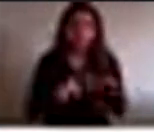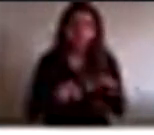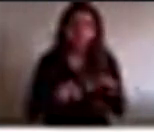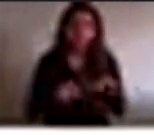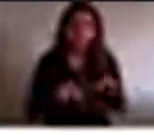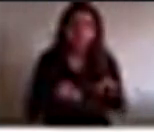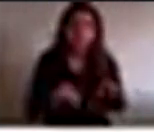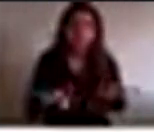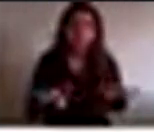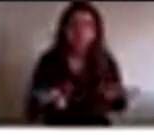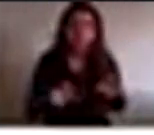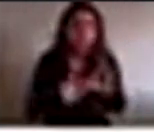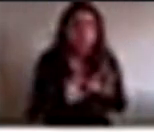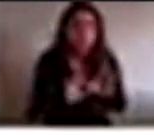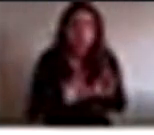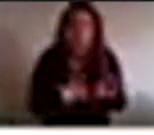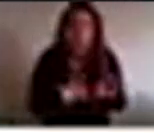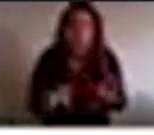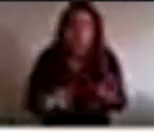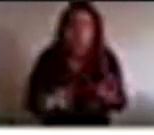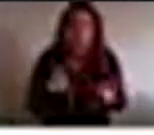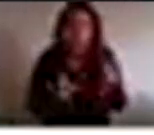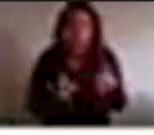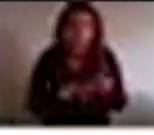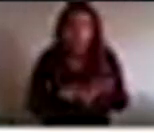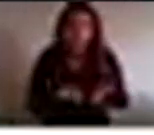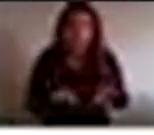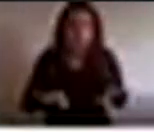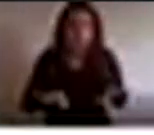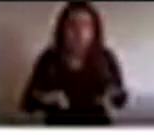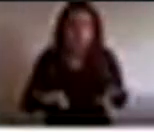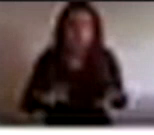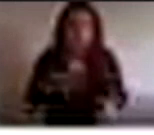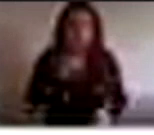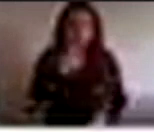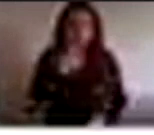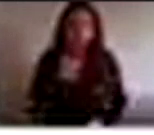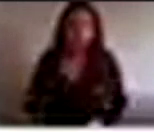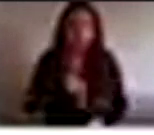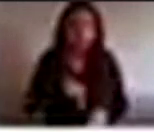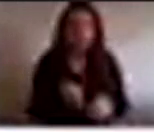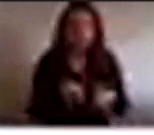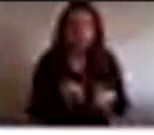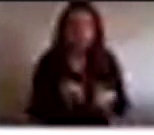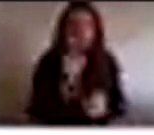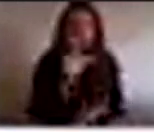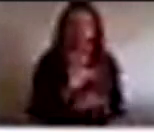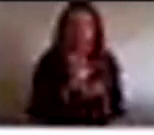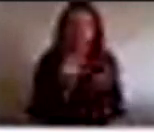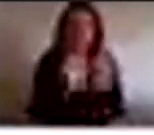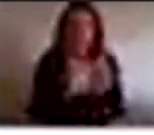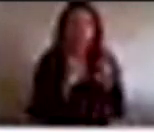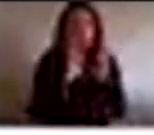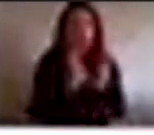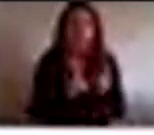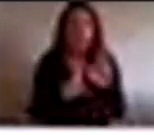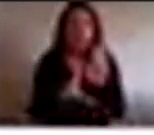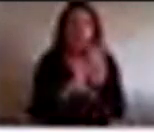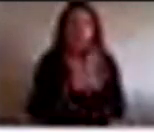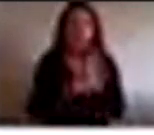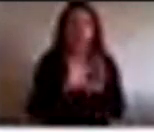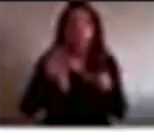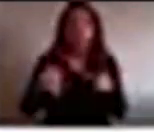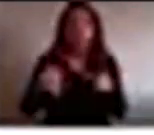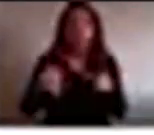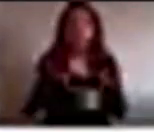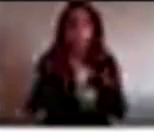pero totalmente natural. Y ojalá, esperamos que la ley de inclusión ocurra lo mismo. Exacto. Sí, mira, para complementar